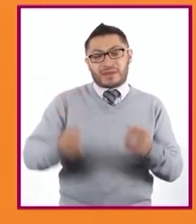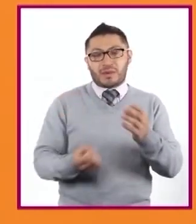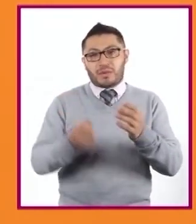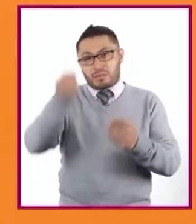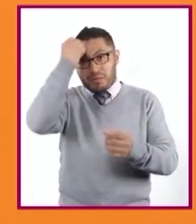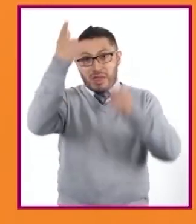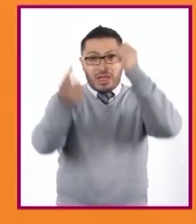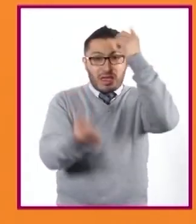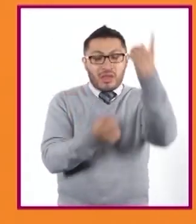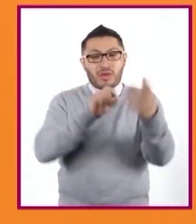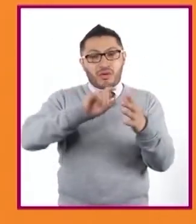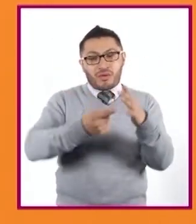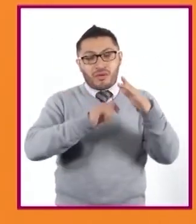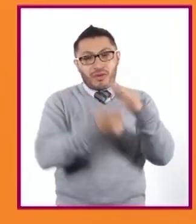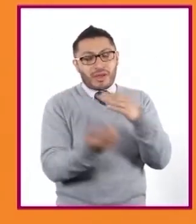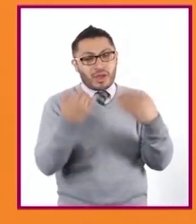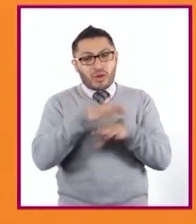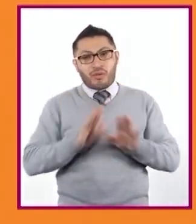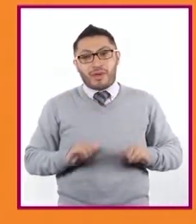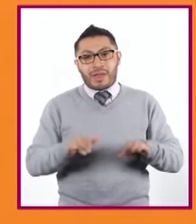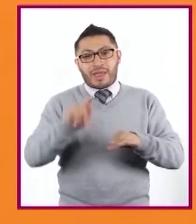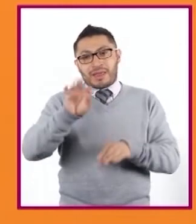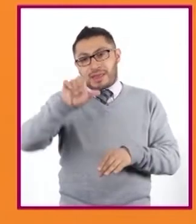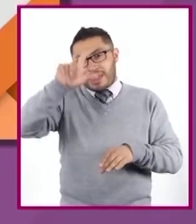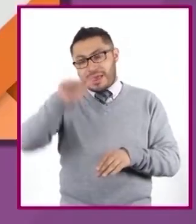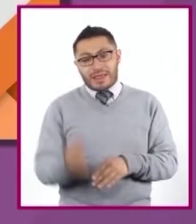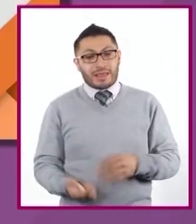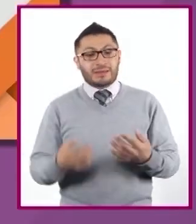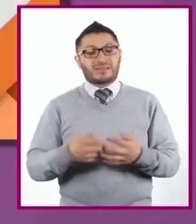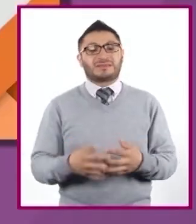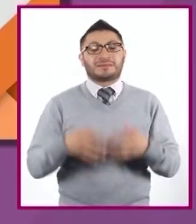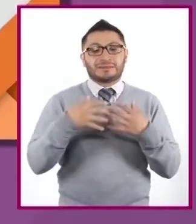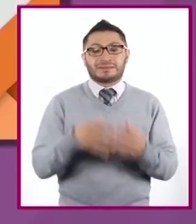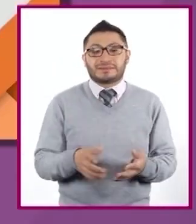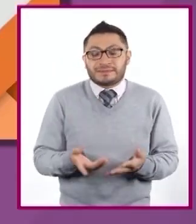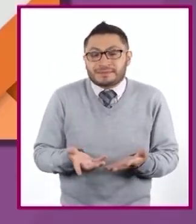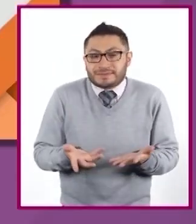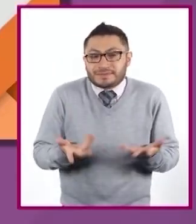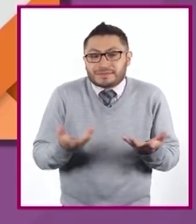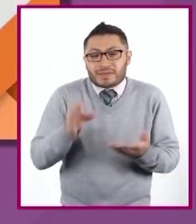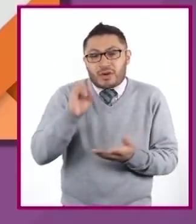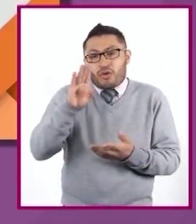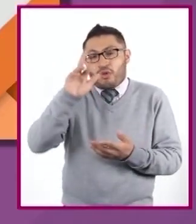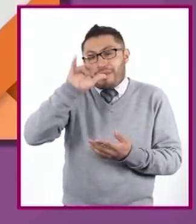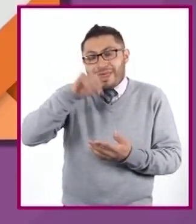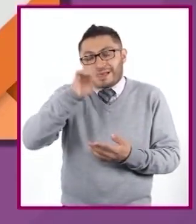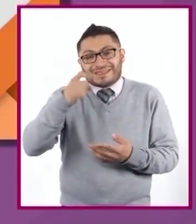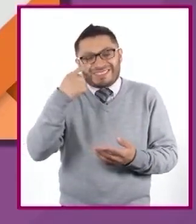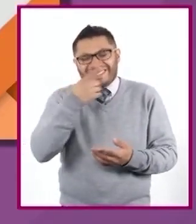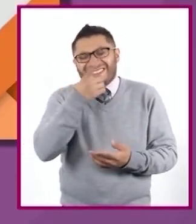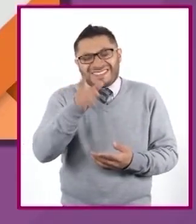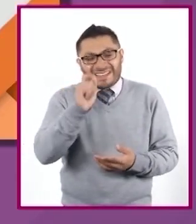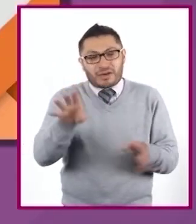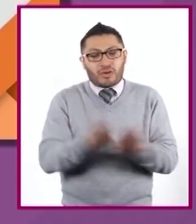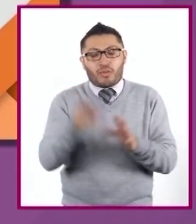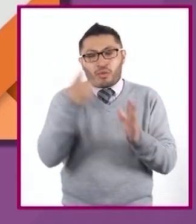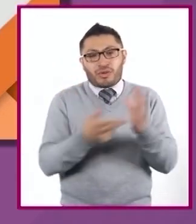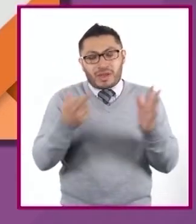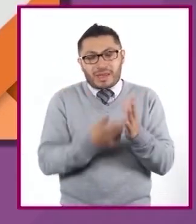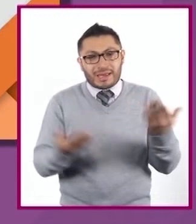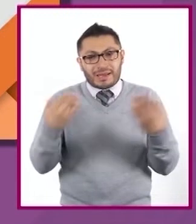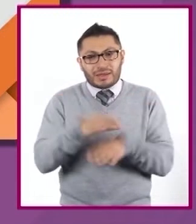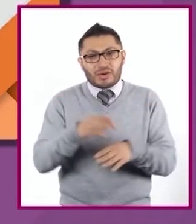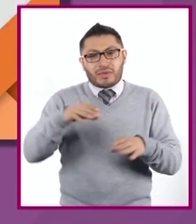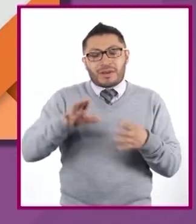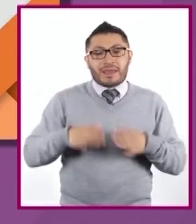la industria textil, con el surgimiento de los obrajes, los cuales, como les comenté al inicio, eran talleres dedicados a la manufactura